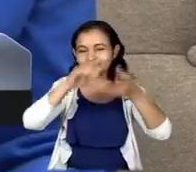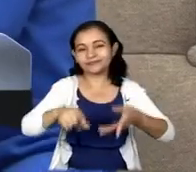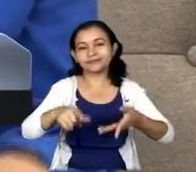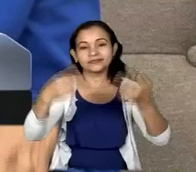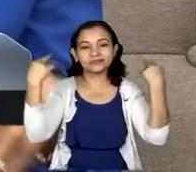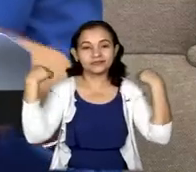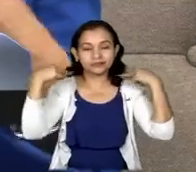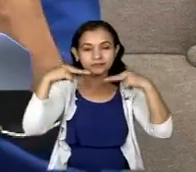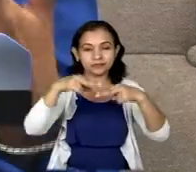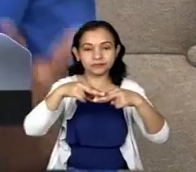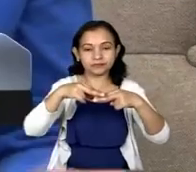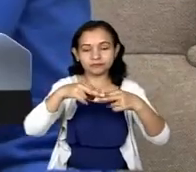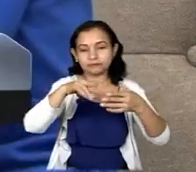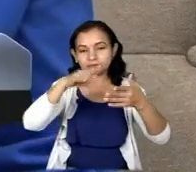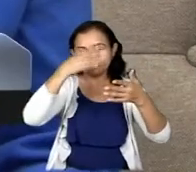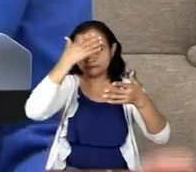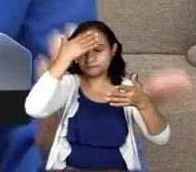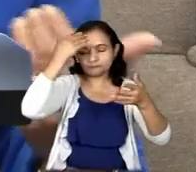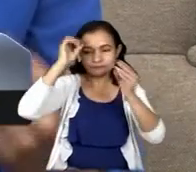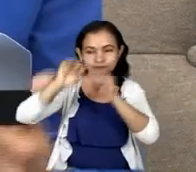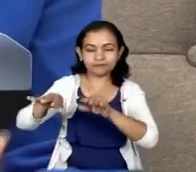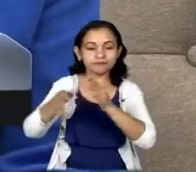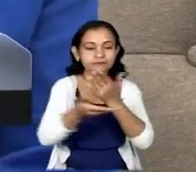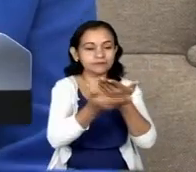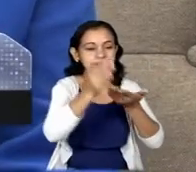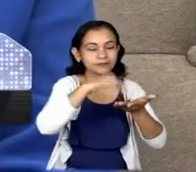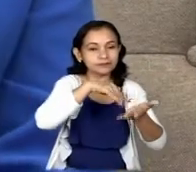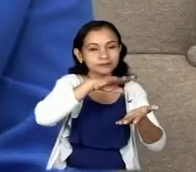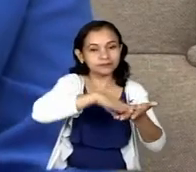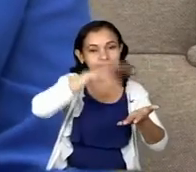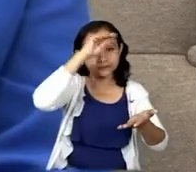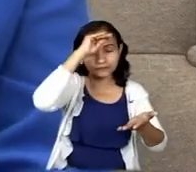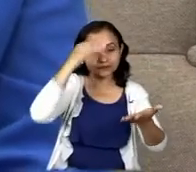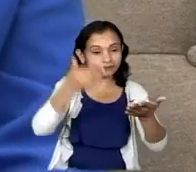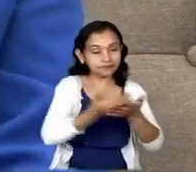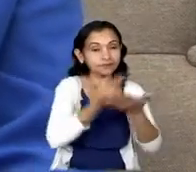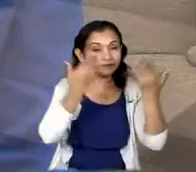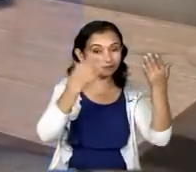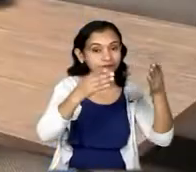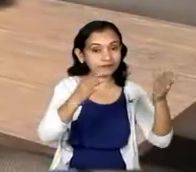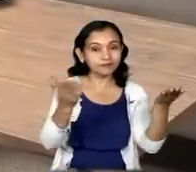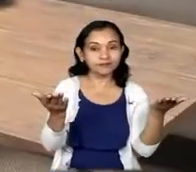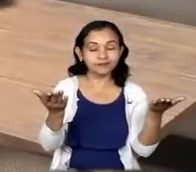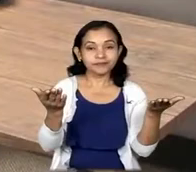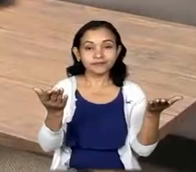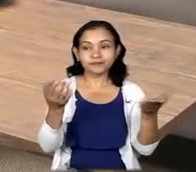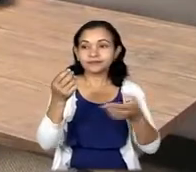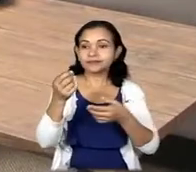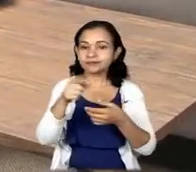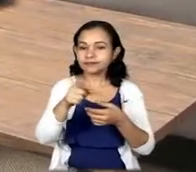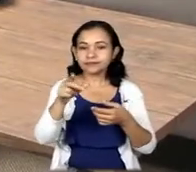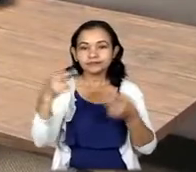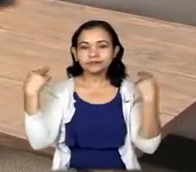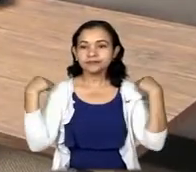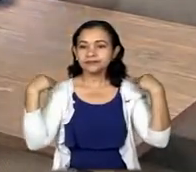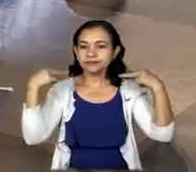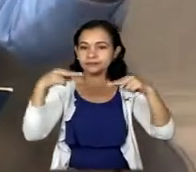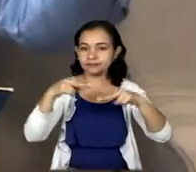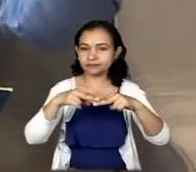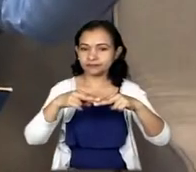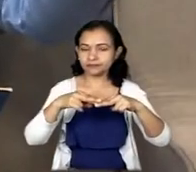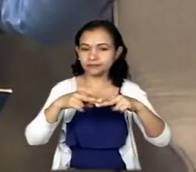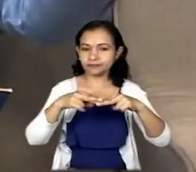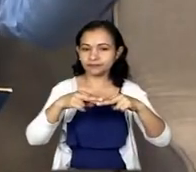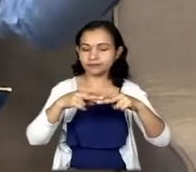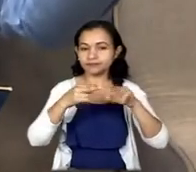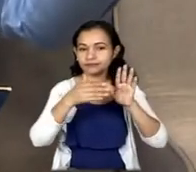docentes tuvimos que desaprender para volver a aprender. Porque además también hubo una generación de mismos docentes que se forman dentro de este